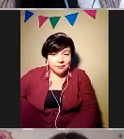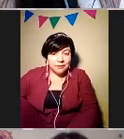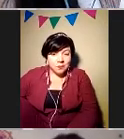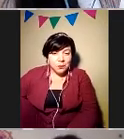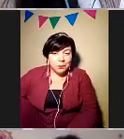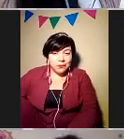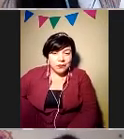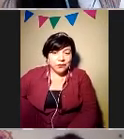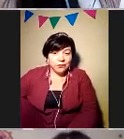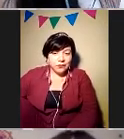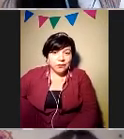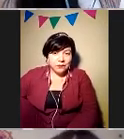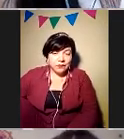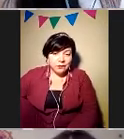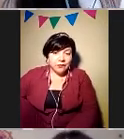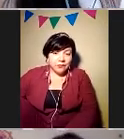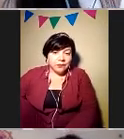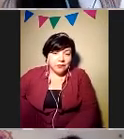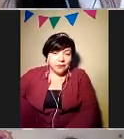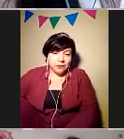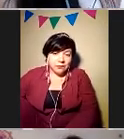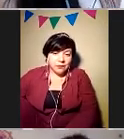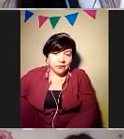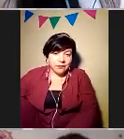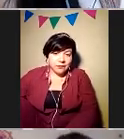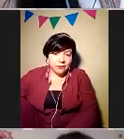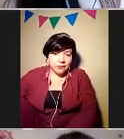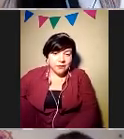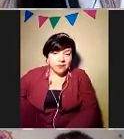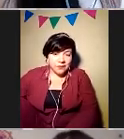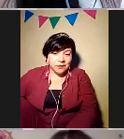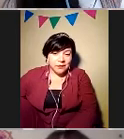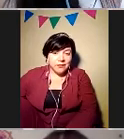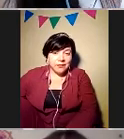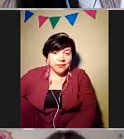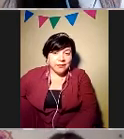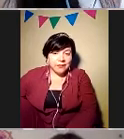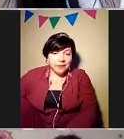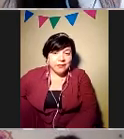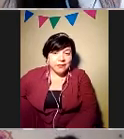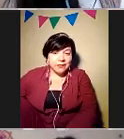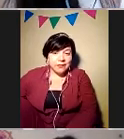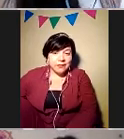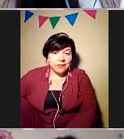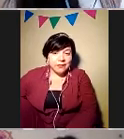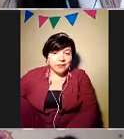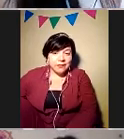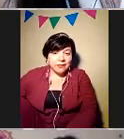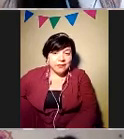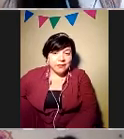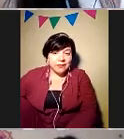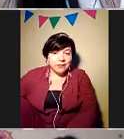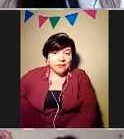como oh, no, la moda, seguir ocupando la misma zapatilla. Pero si me gusta mi zapatilla, igual hay que empoderar al consumidor